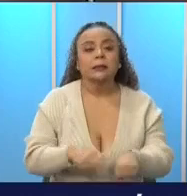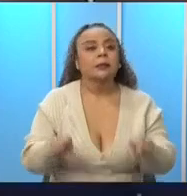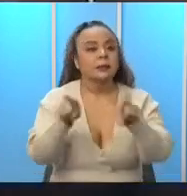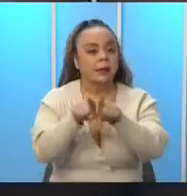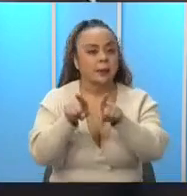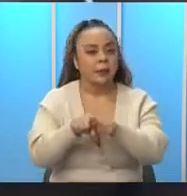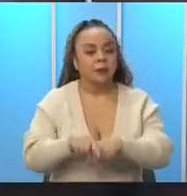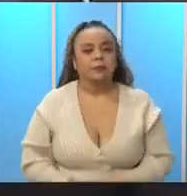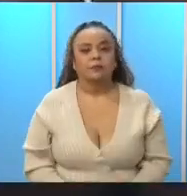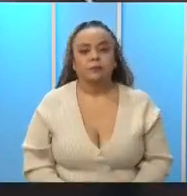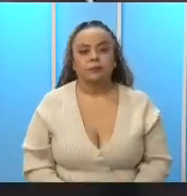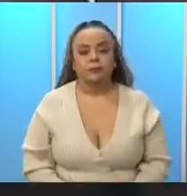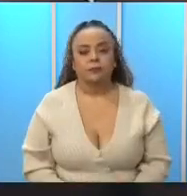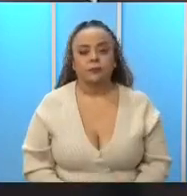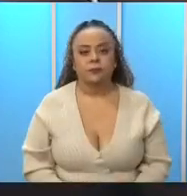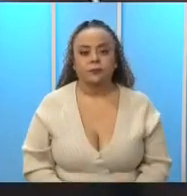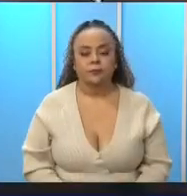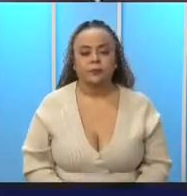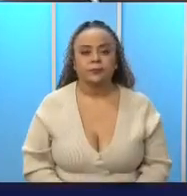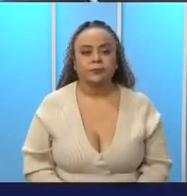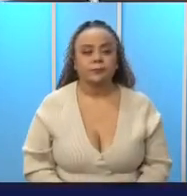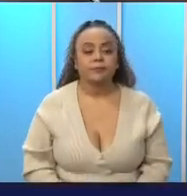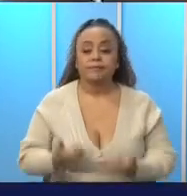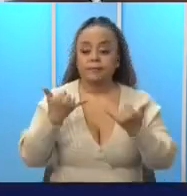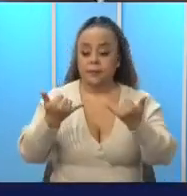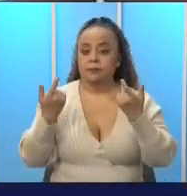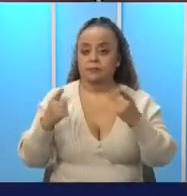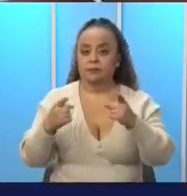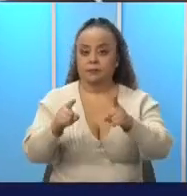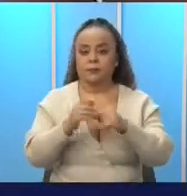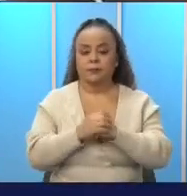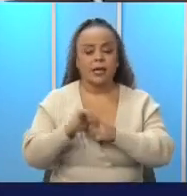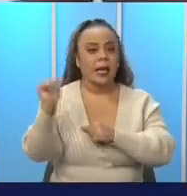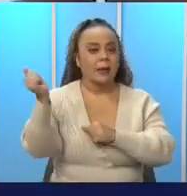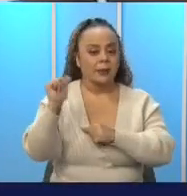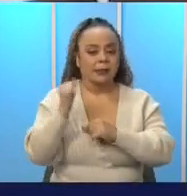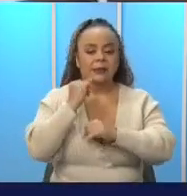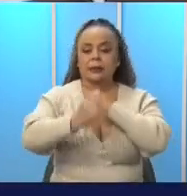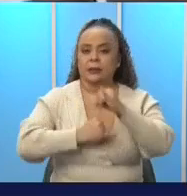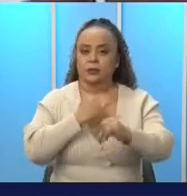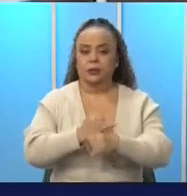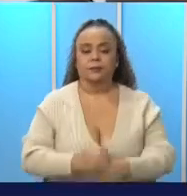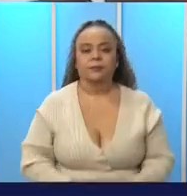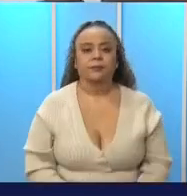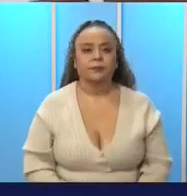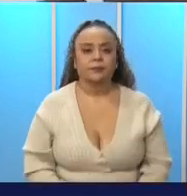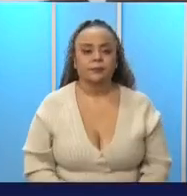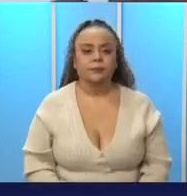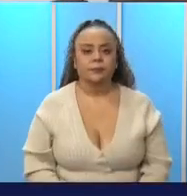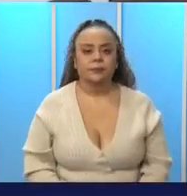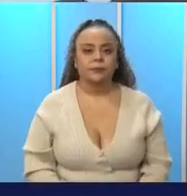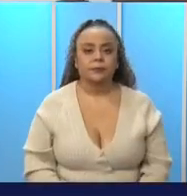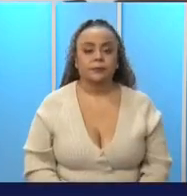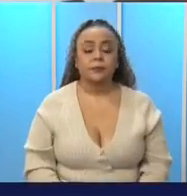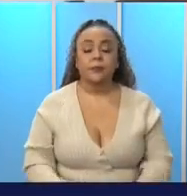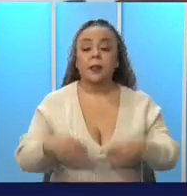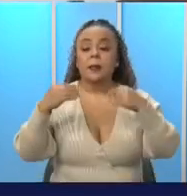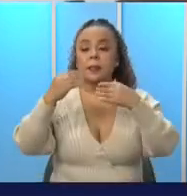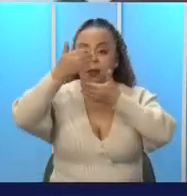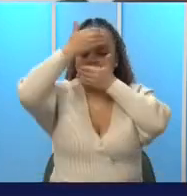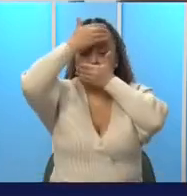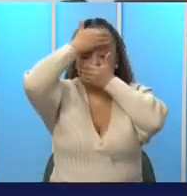las regiones sino también ya se está dando eh una amenaza internacional el